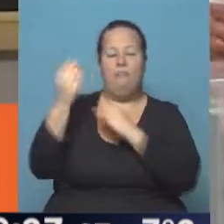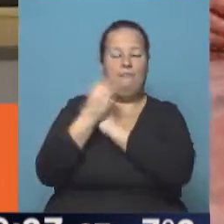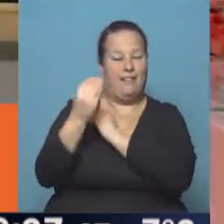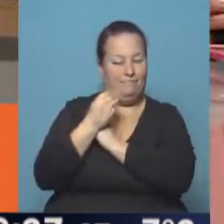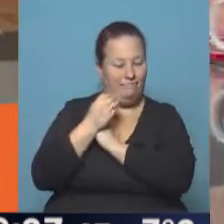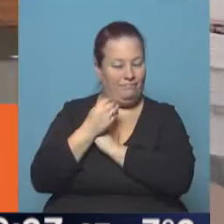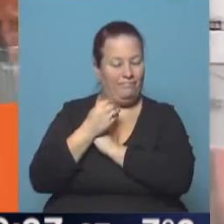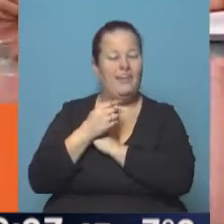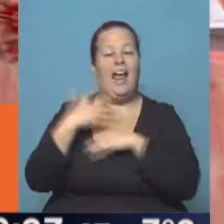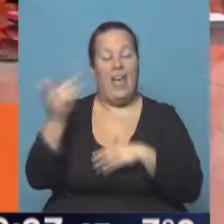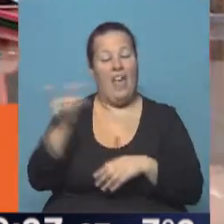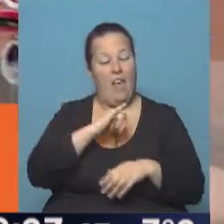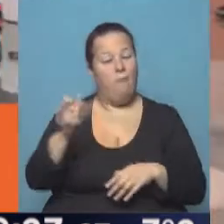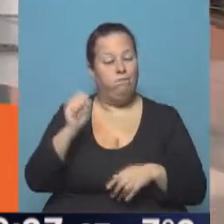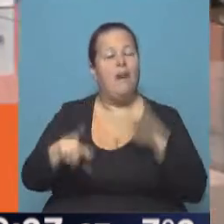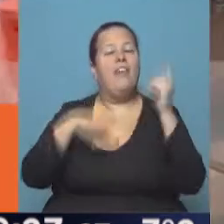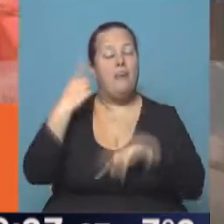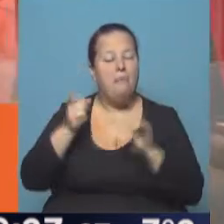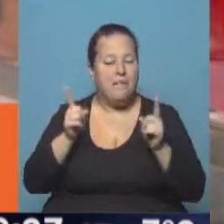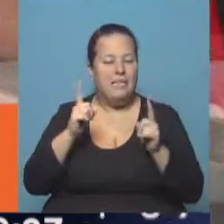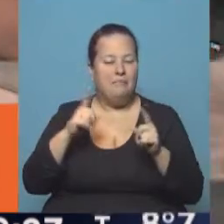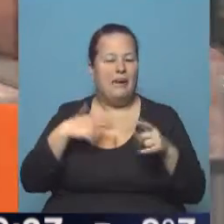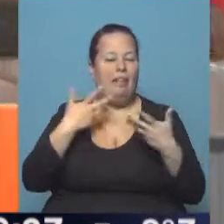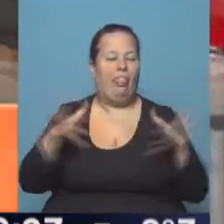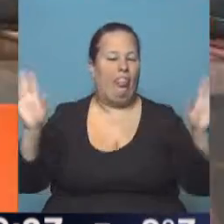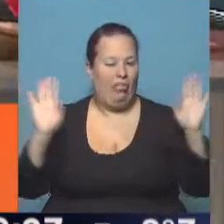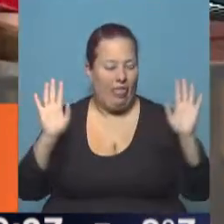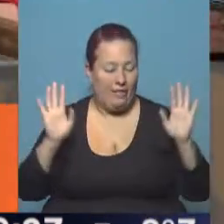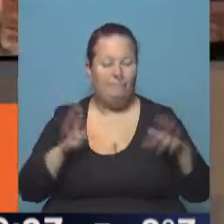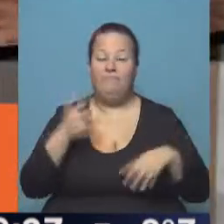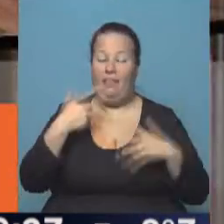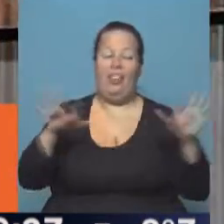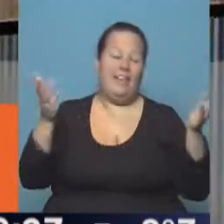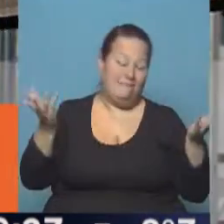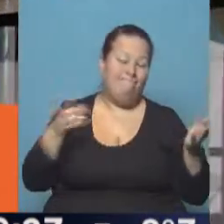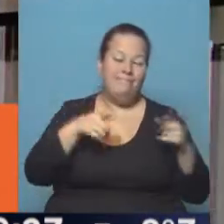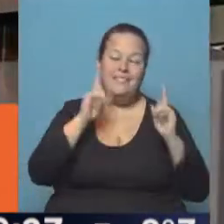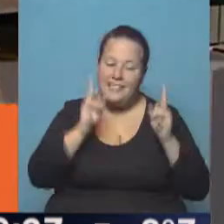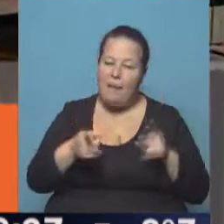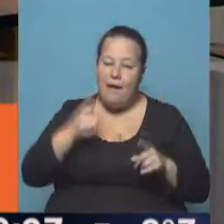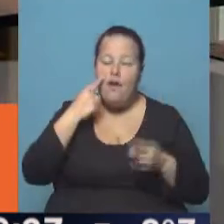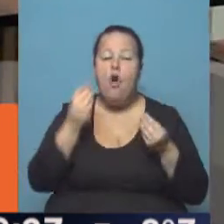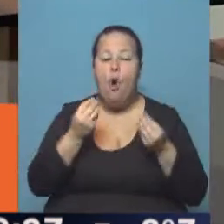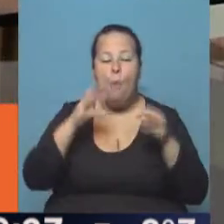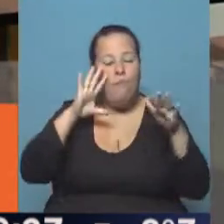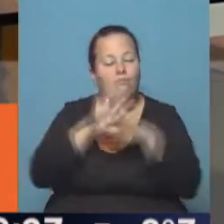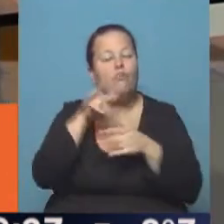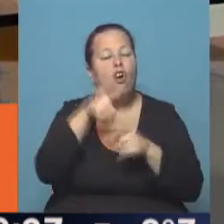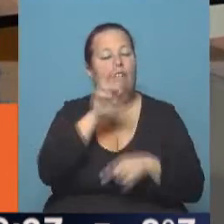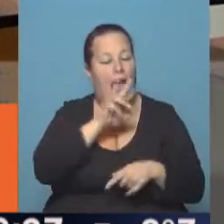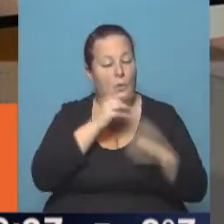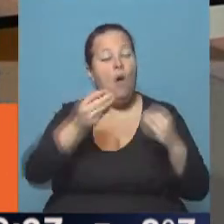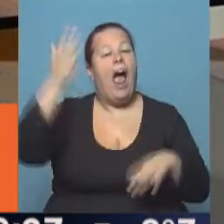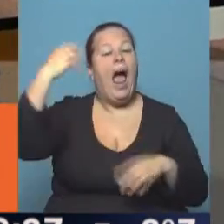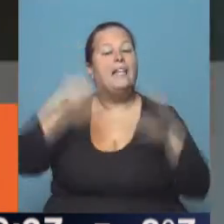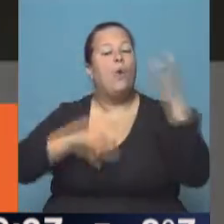marido. Hacen la denuncia, pero después son las que más se retractan. Son las que, y eso también hay que verlo con perspectiva de género, porque antes, ¿qué